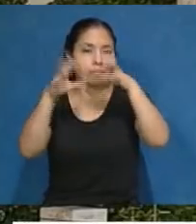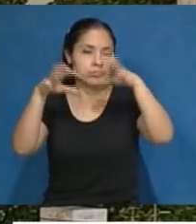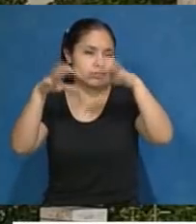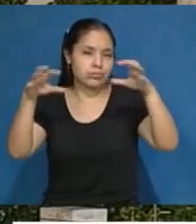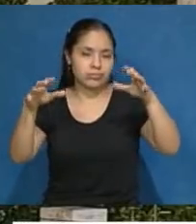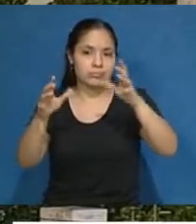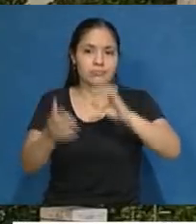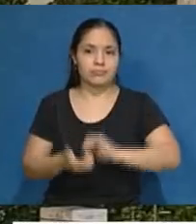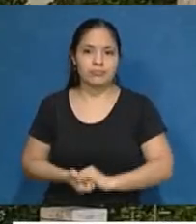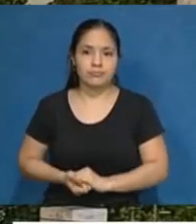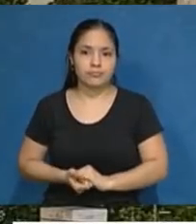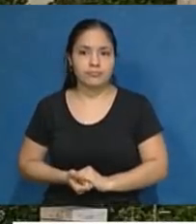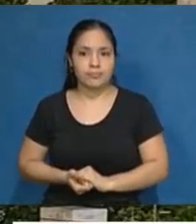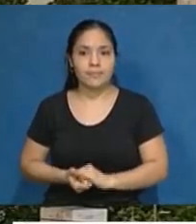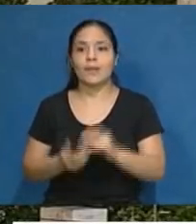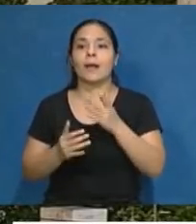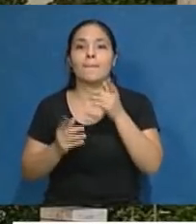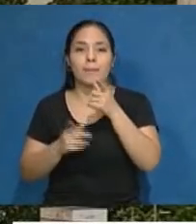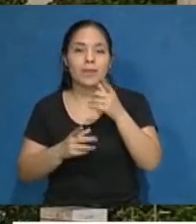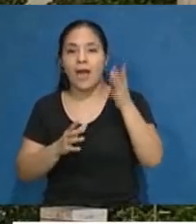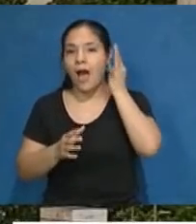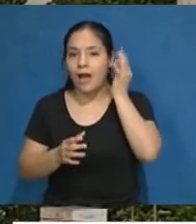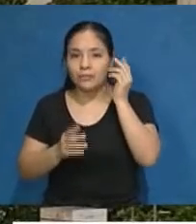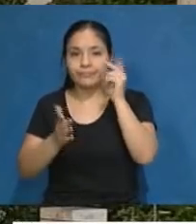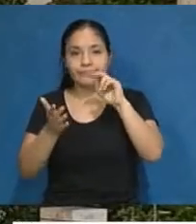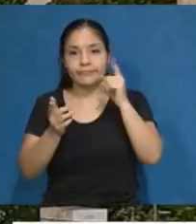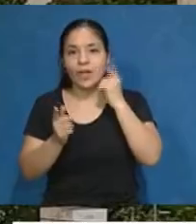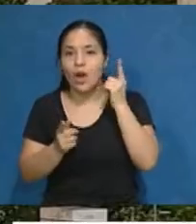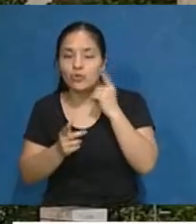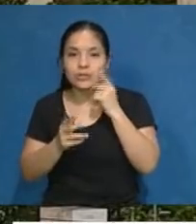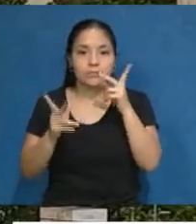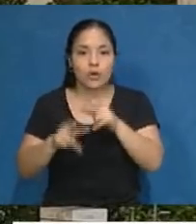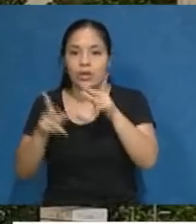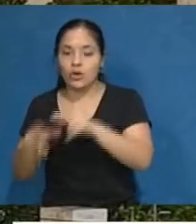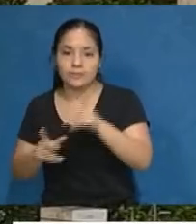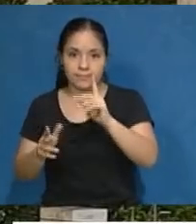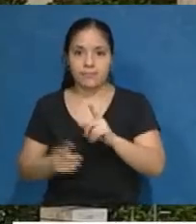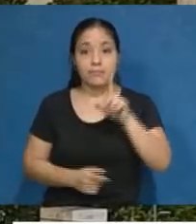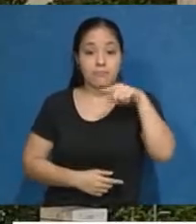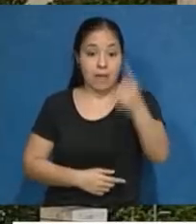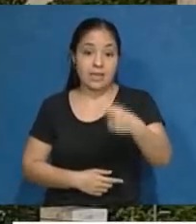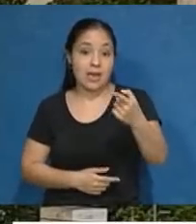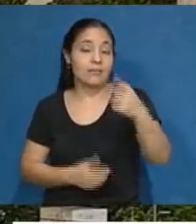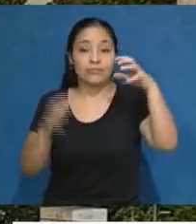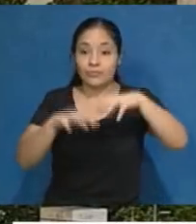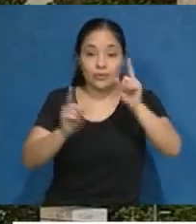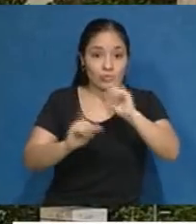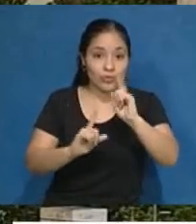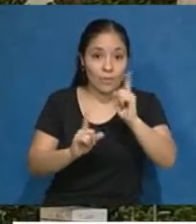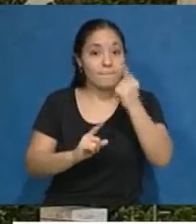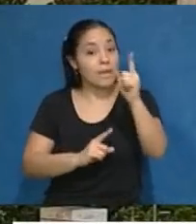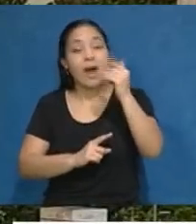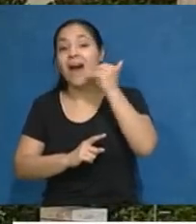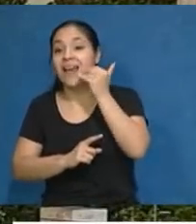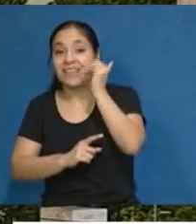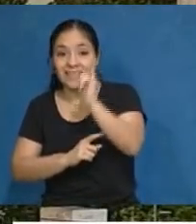nublado. O sea, te voy a traducir porque estamos escuchándote medio latoso. Mañana a la mañana no hay probabilidad que llueva, pero sí durante la